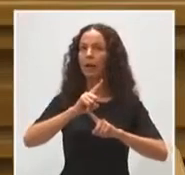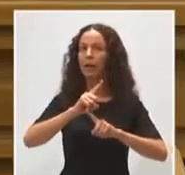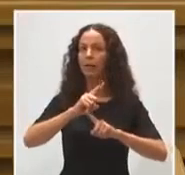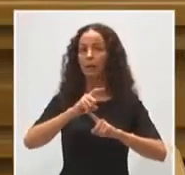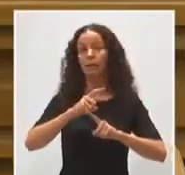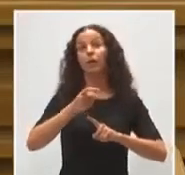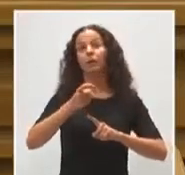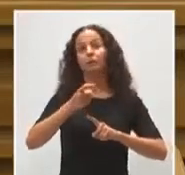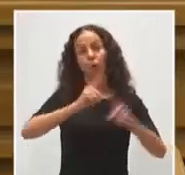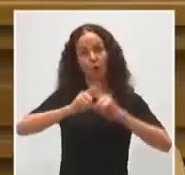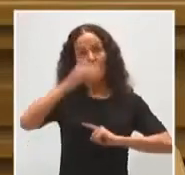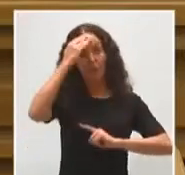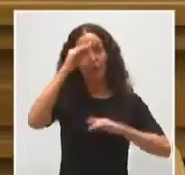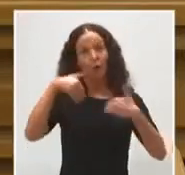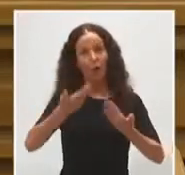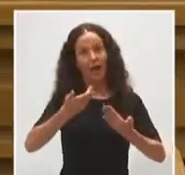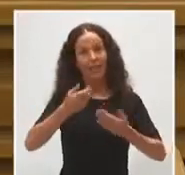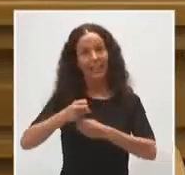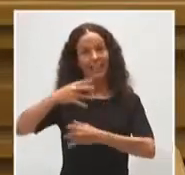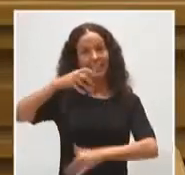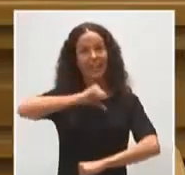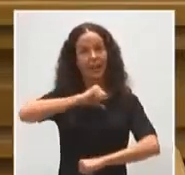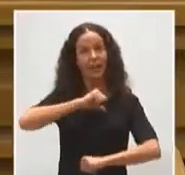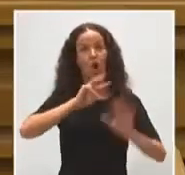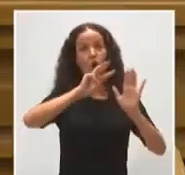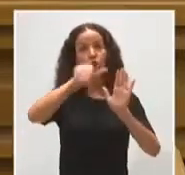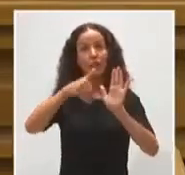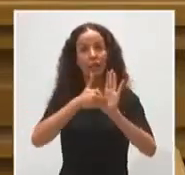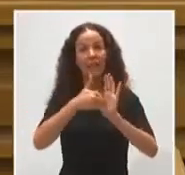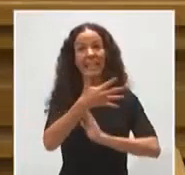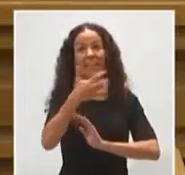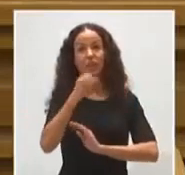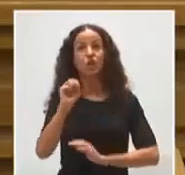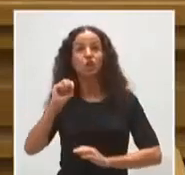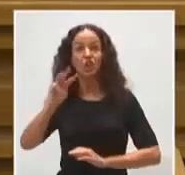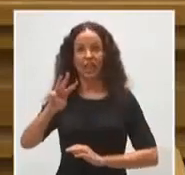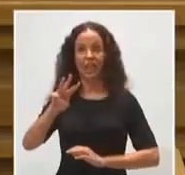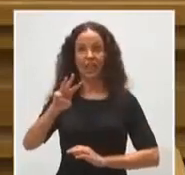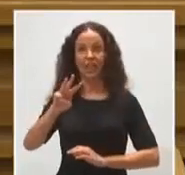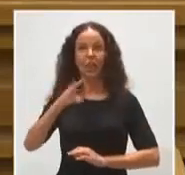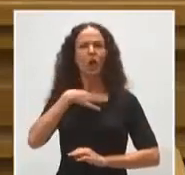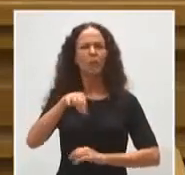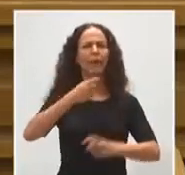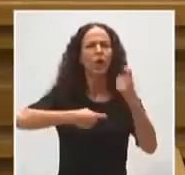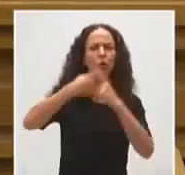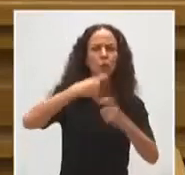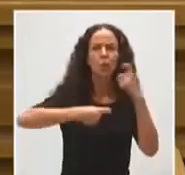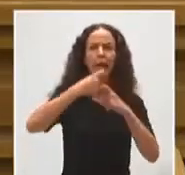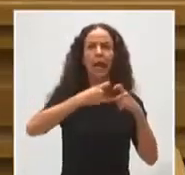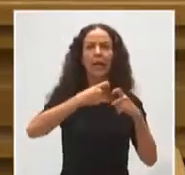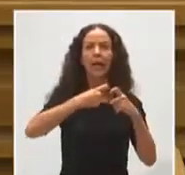espera estamos en 80 mil 513 lo pueden consultar en la página de